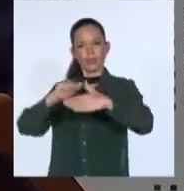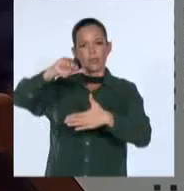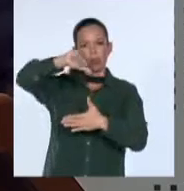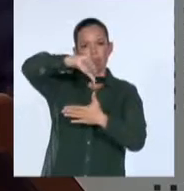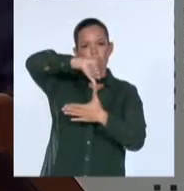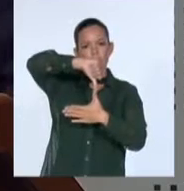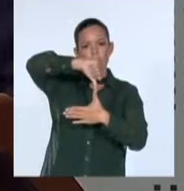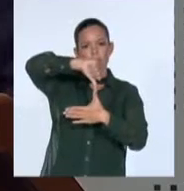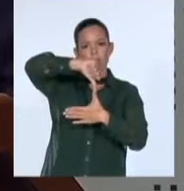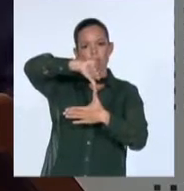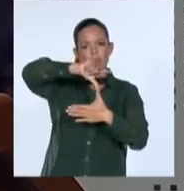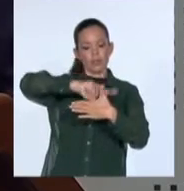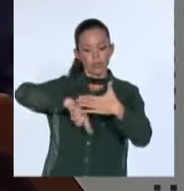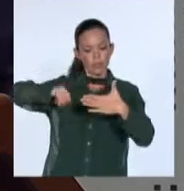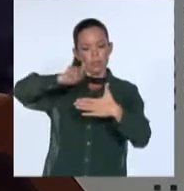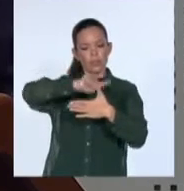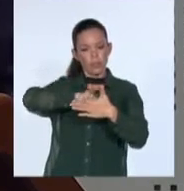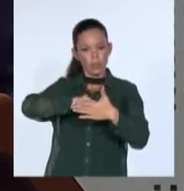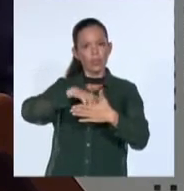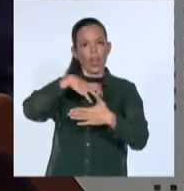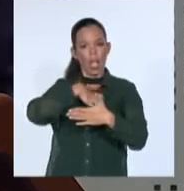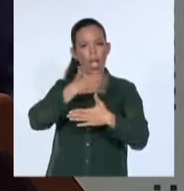del hemisferio sur.